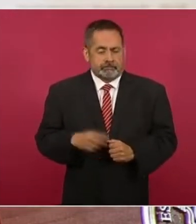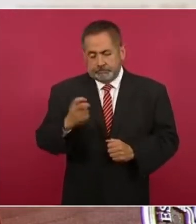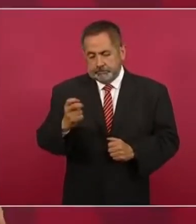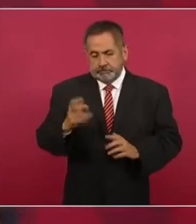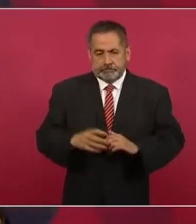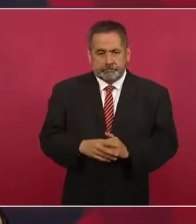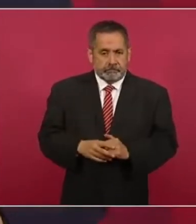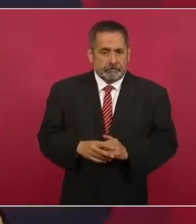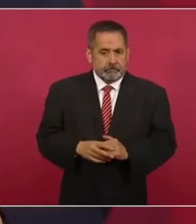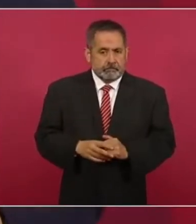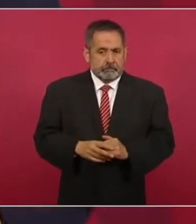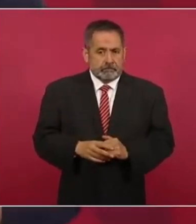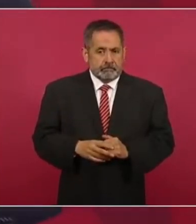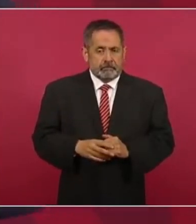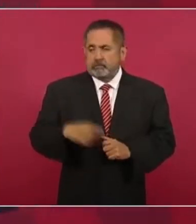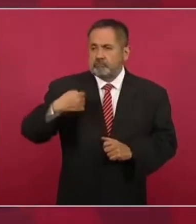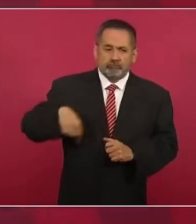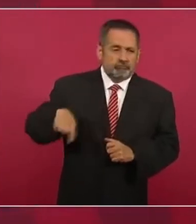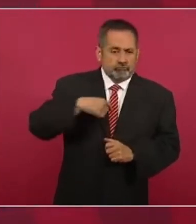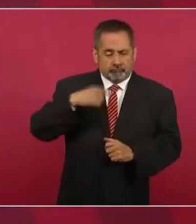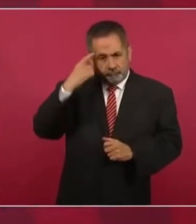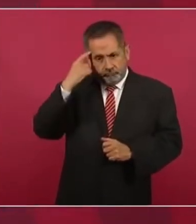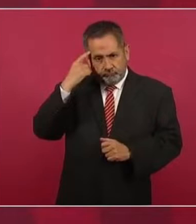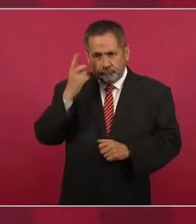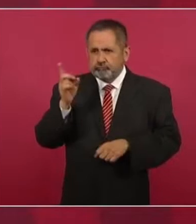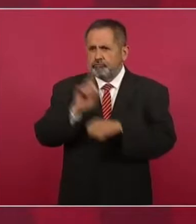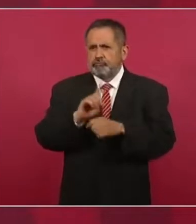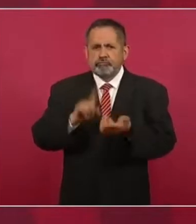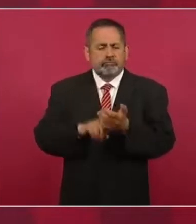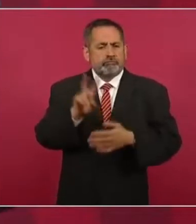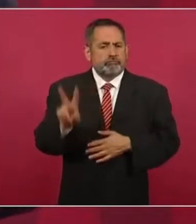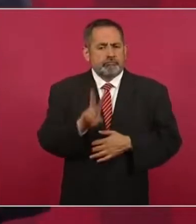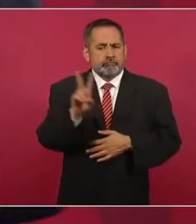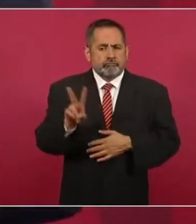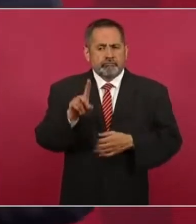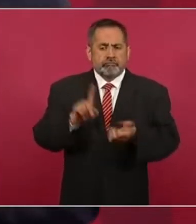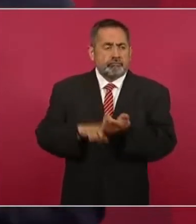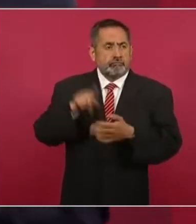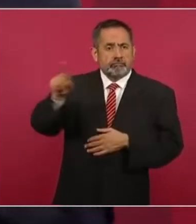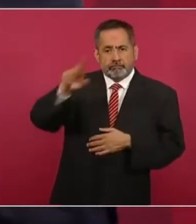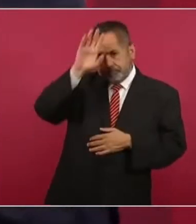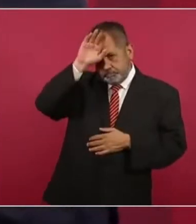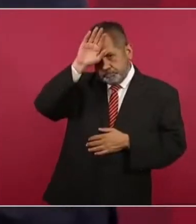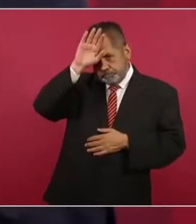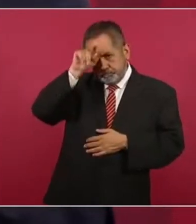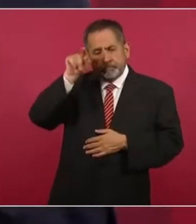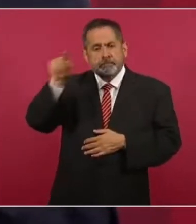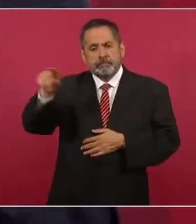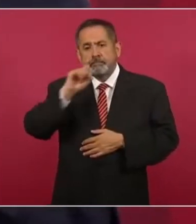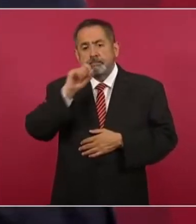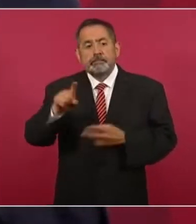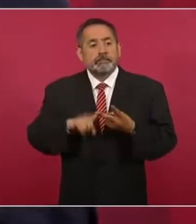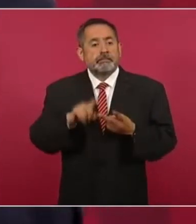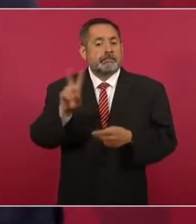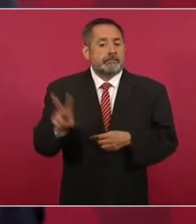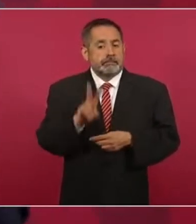Entonces, vamos a estar el viernes en Monterrey y también el